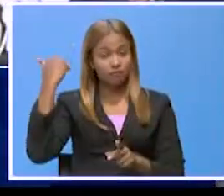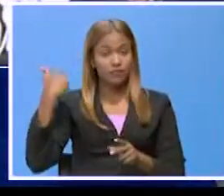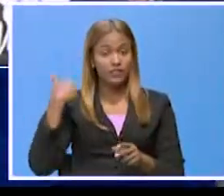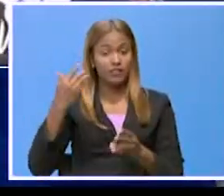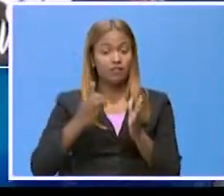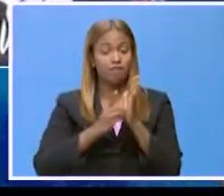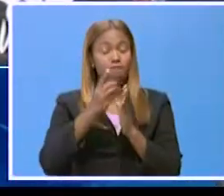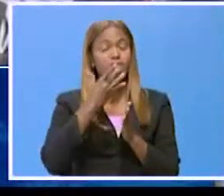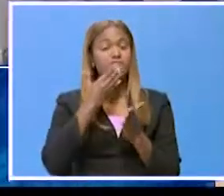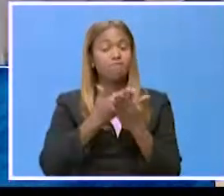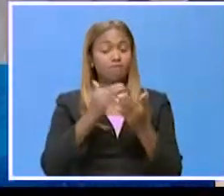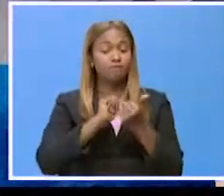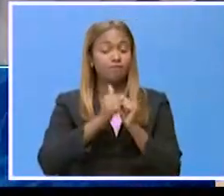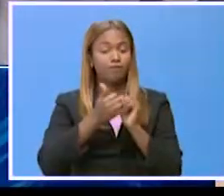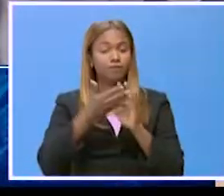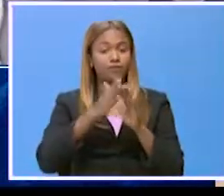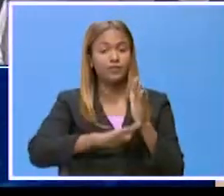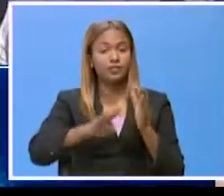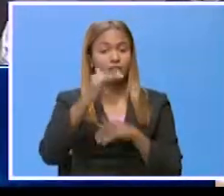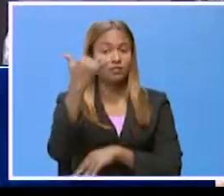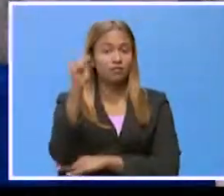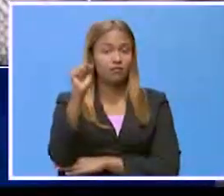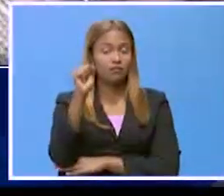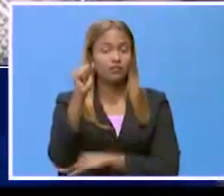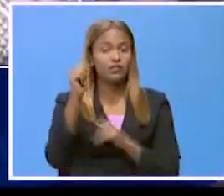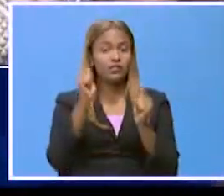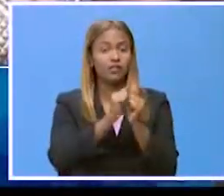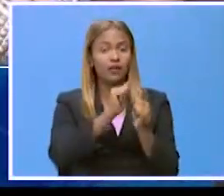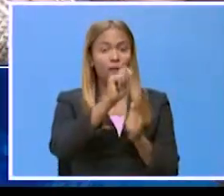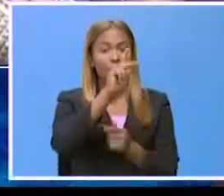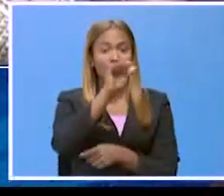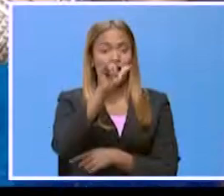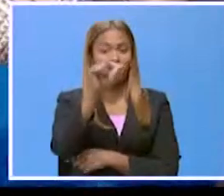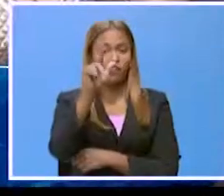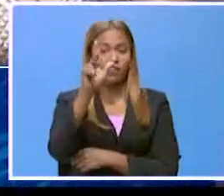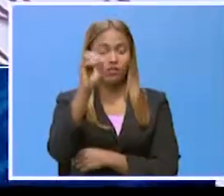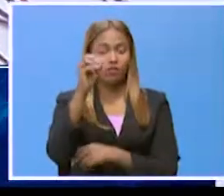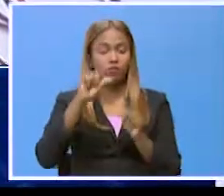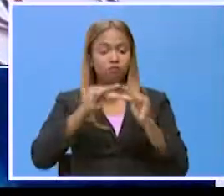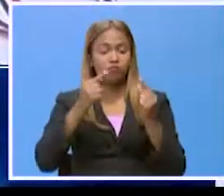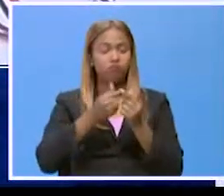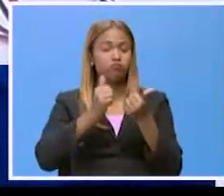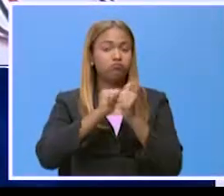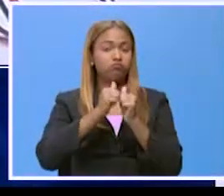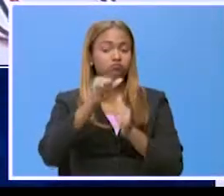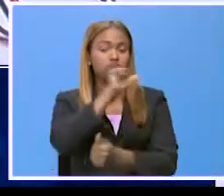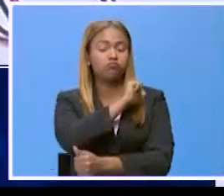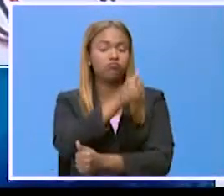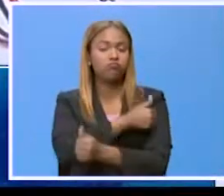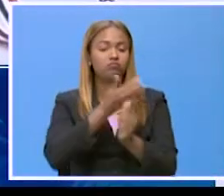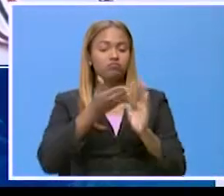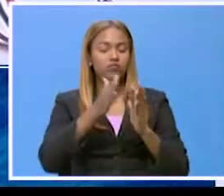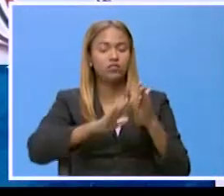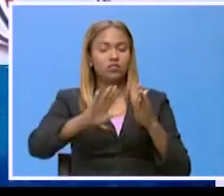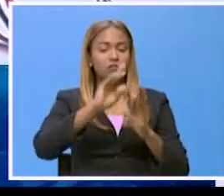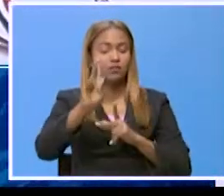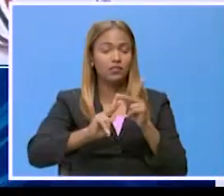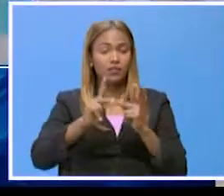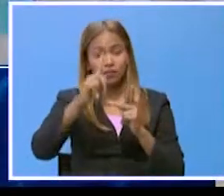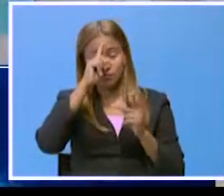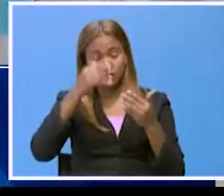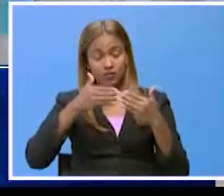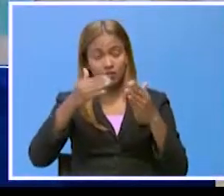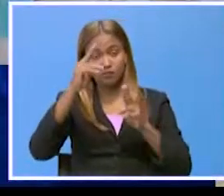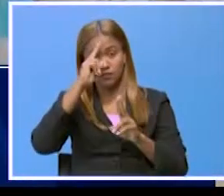de desarrollo deportivo en el municipio de yamasá y para él brilló una gran comisión deportiva autoridades municipales y la sociedad civil realizaron